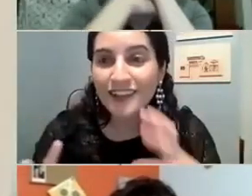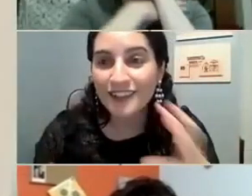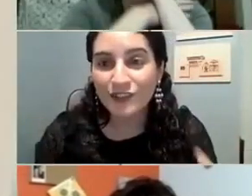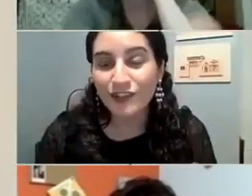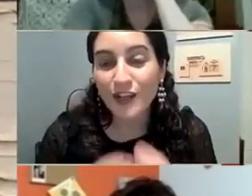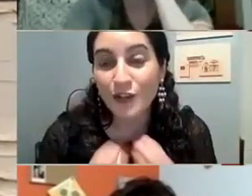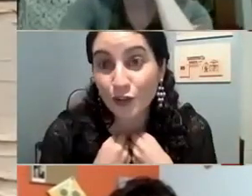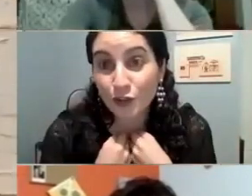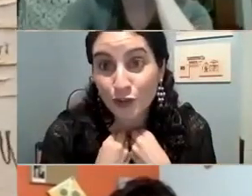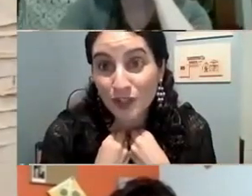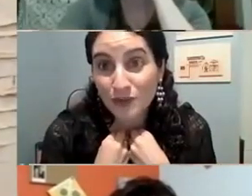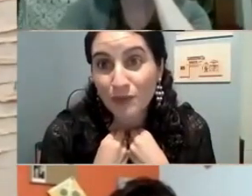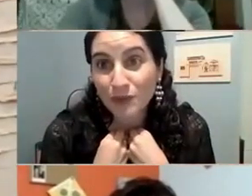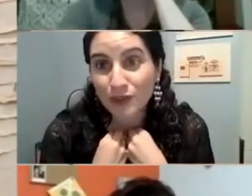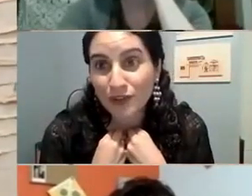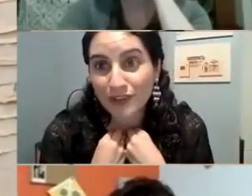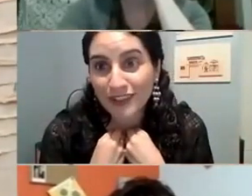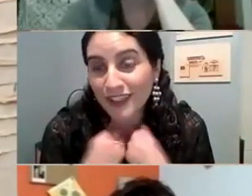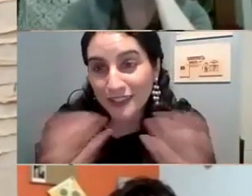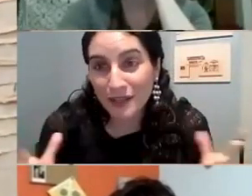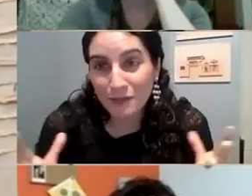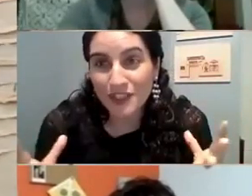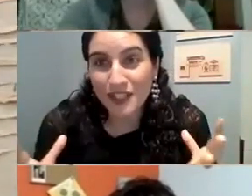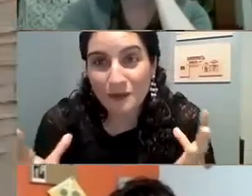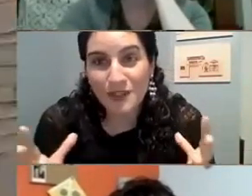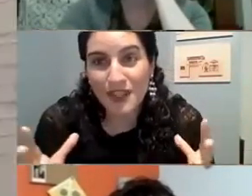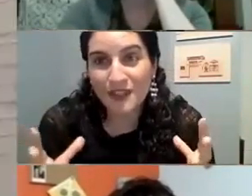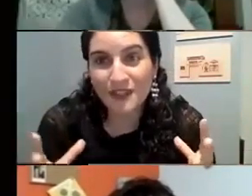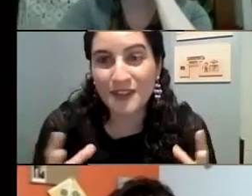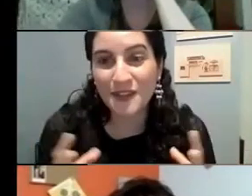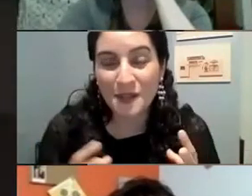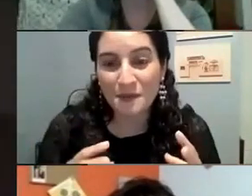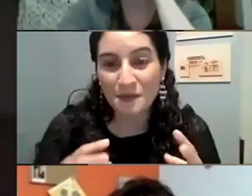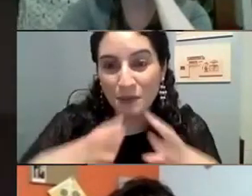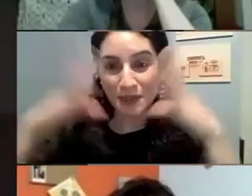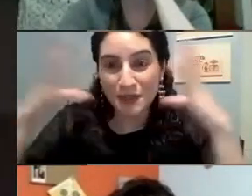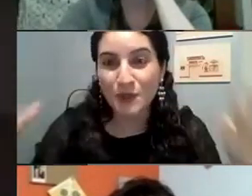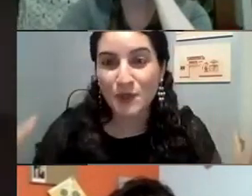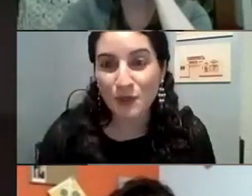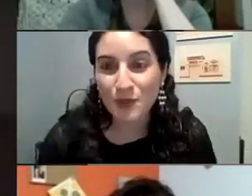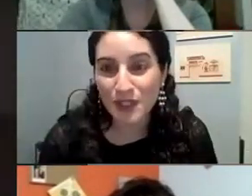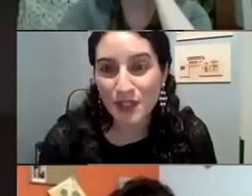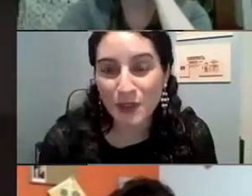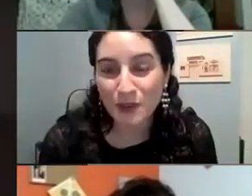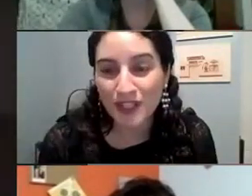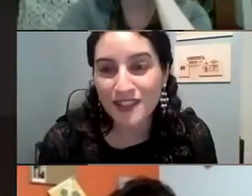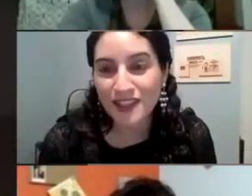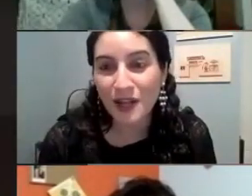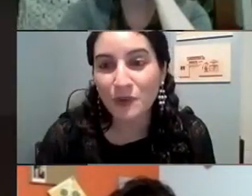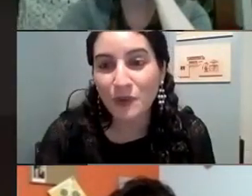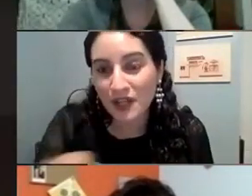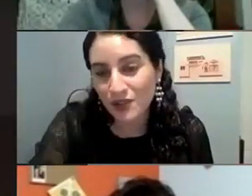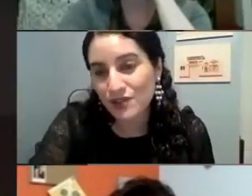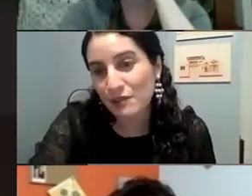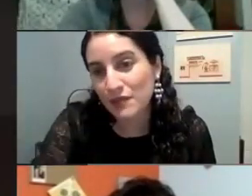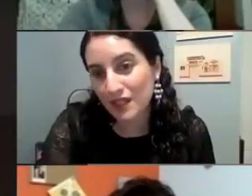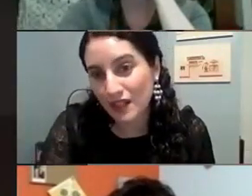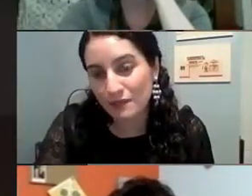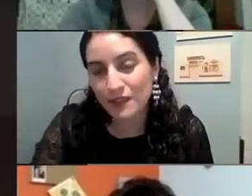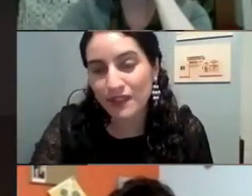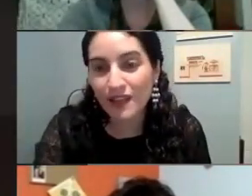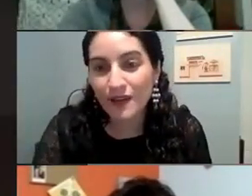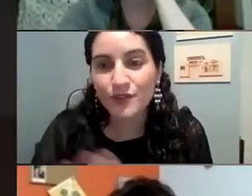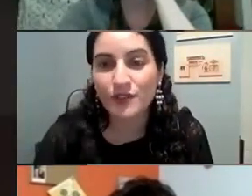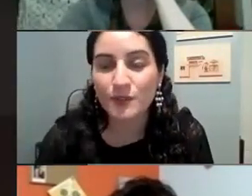estaba? ¿No? A nosotros nos sirve un montón que trabajamos en el museo, ¿no? Porque son muchas obras, en algunos casos también